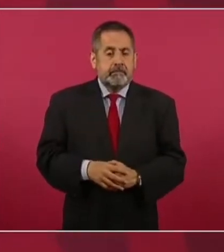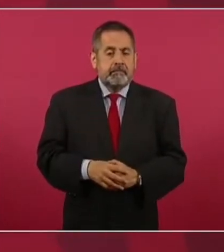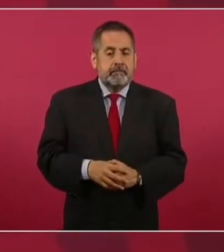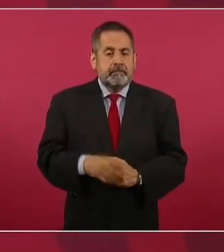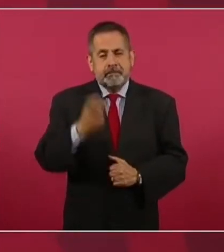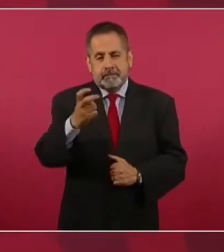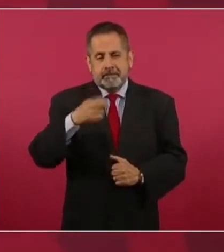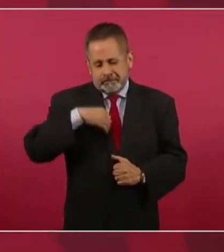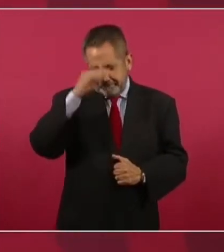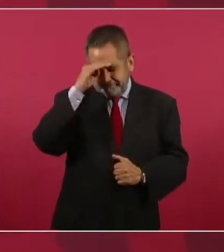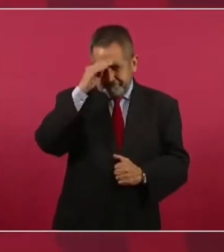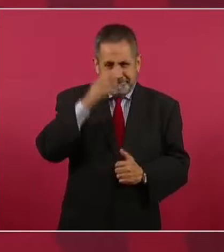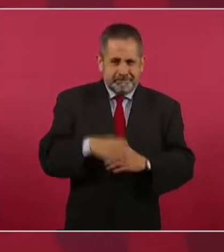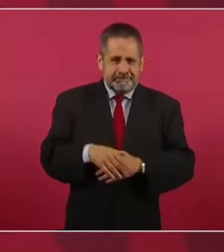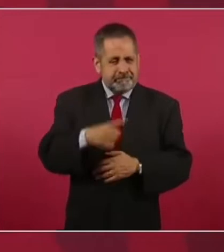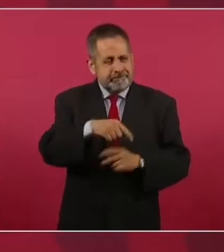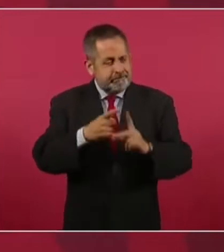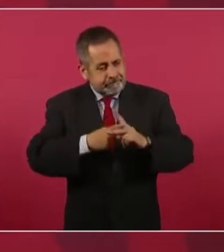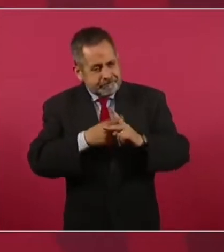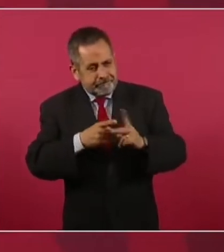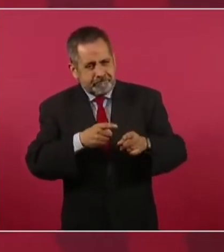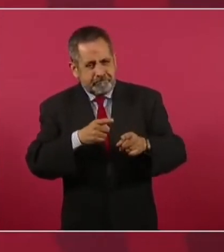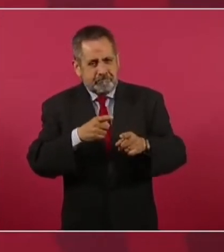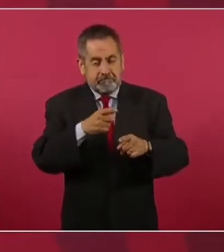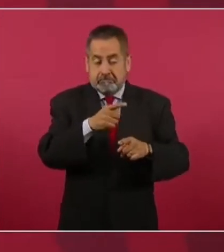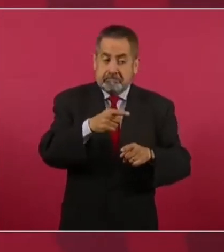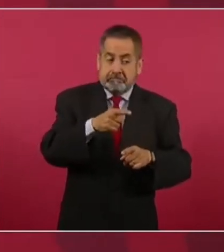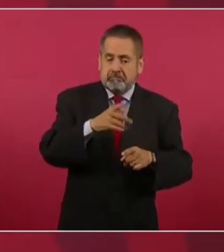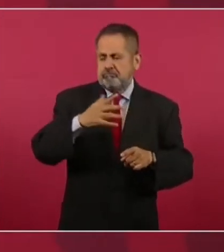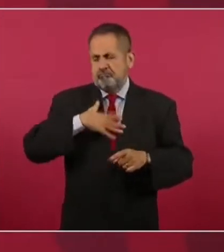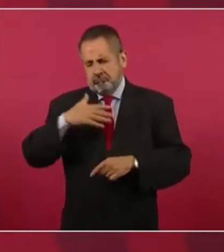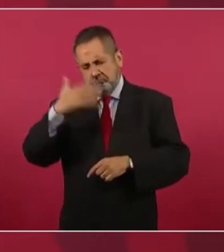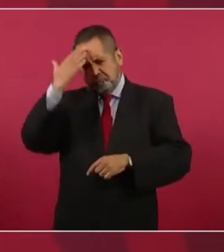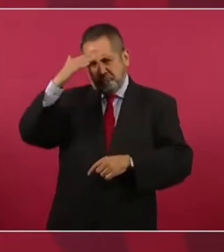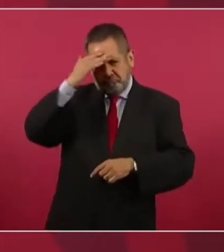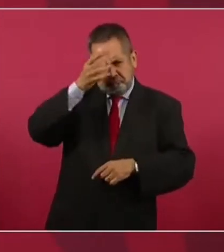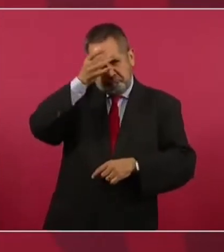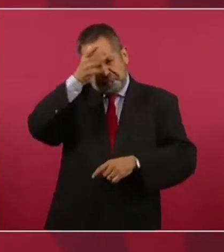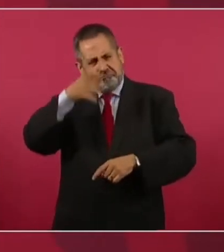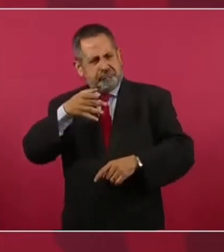Por eso hablo de que son técnicos que se creen científicos.